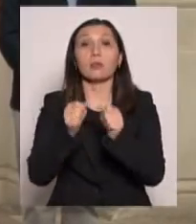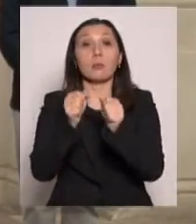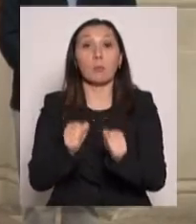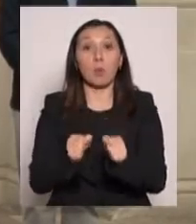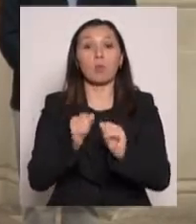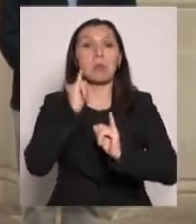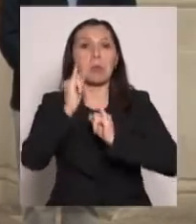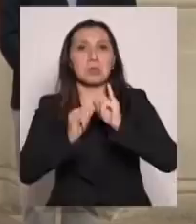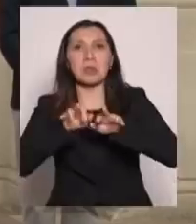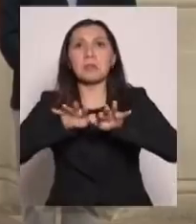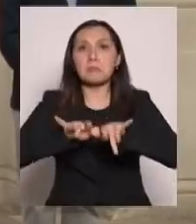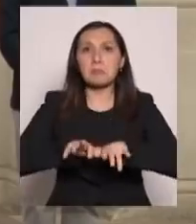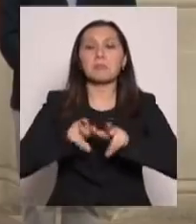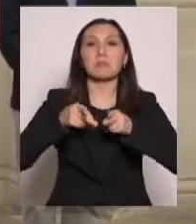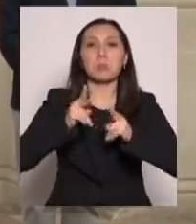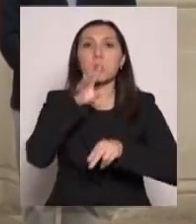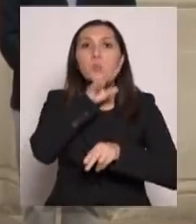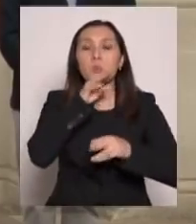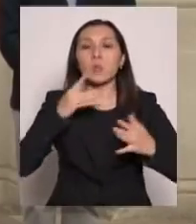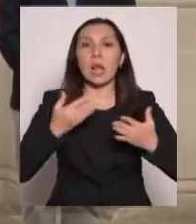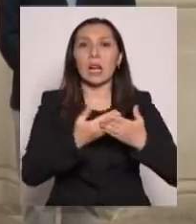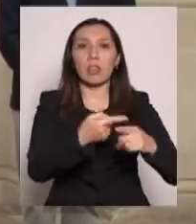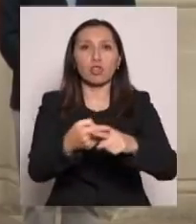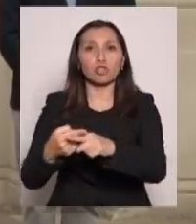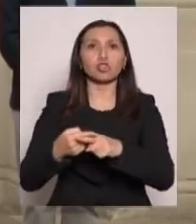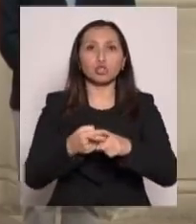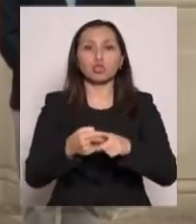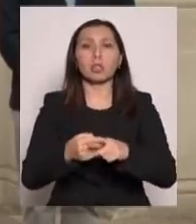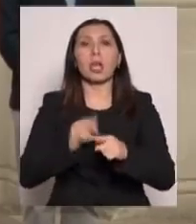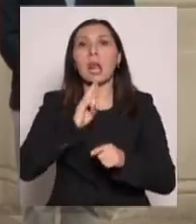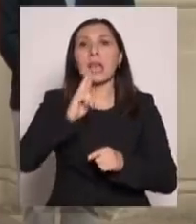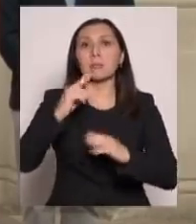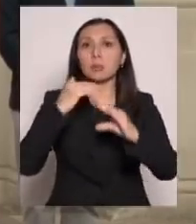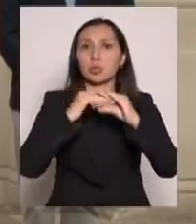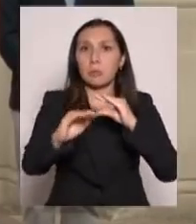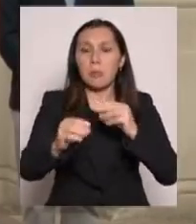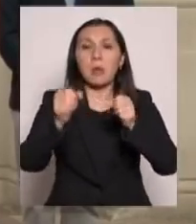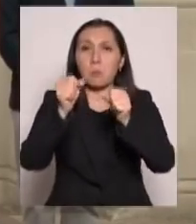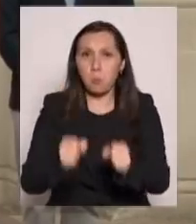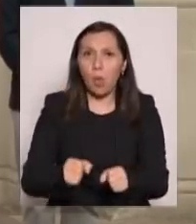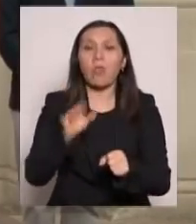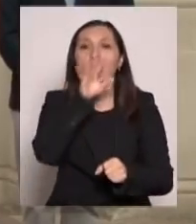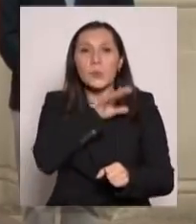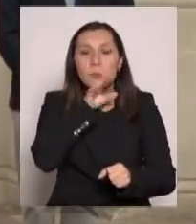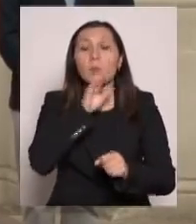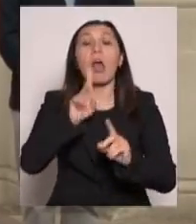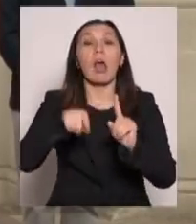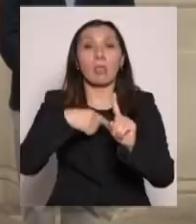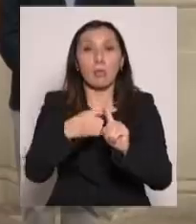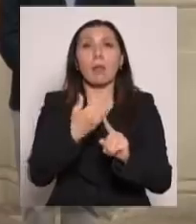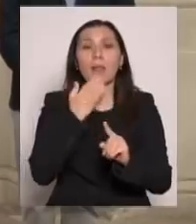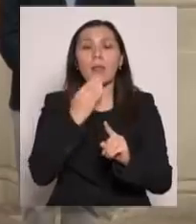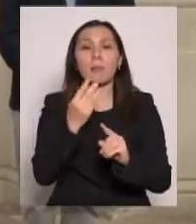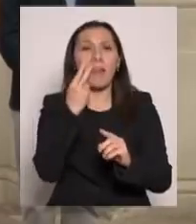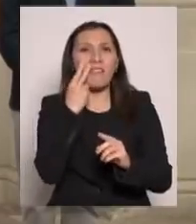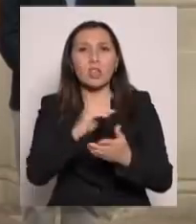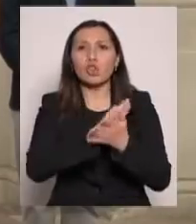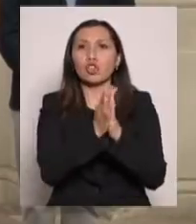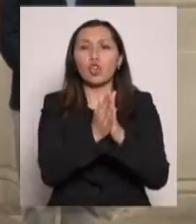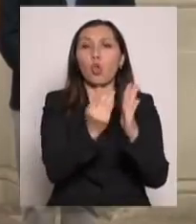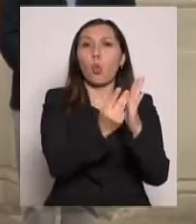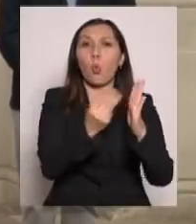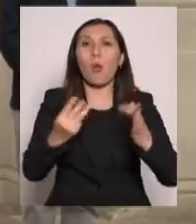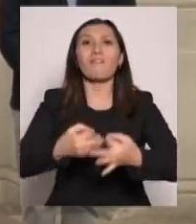permitir navegar por internet usar redes sociales contestar correos y sobre todo acceder a todos los